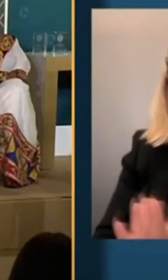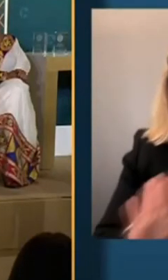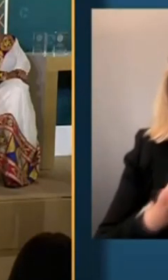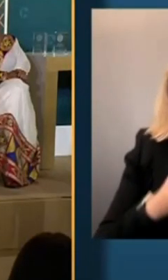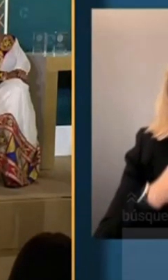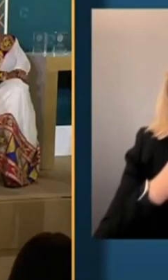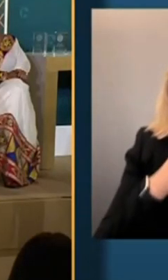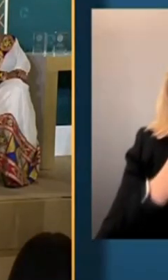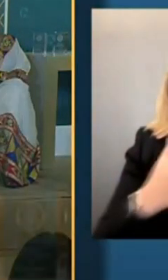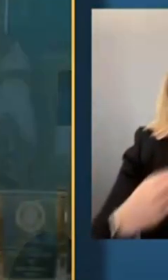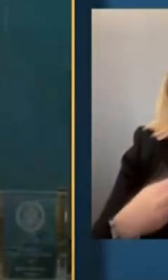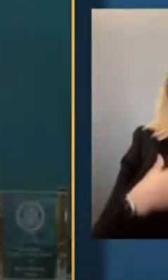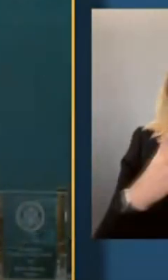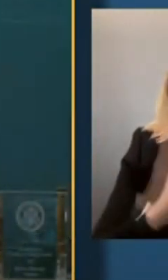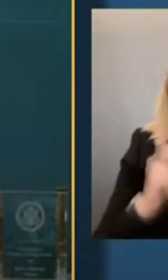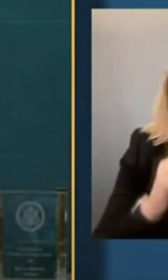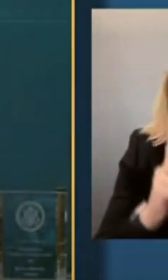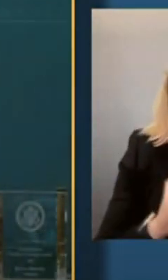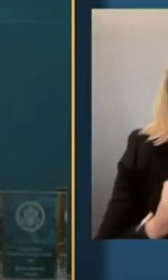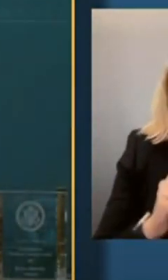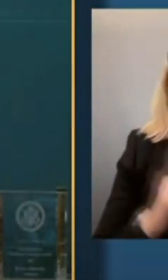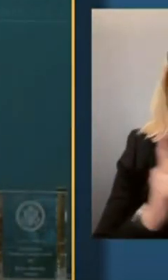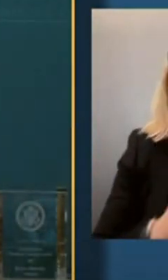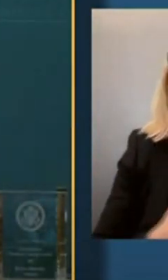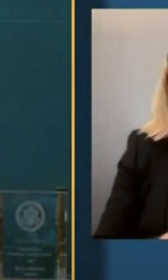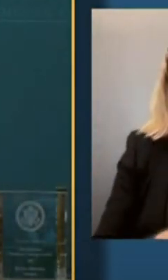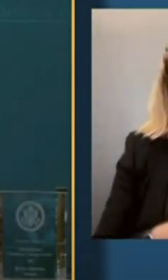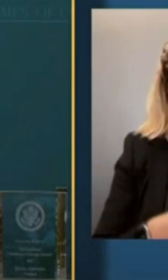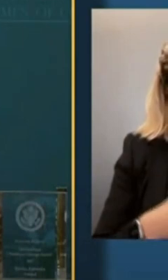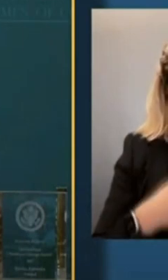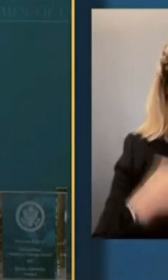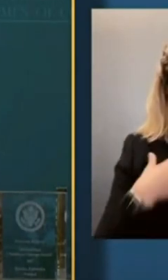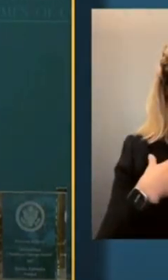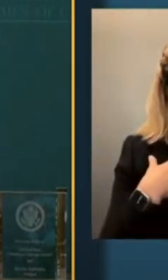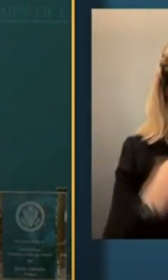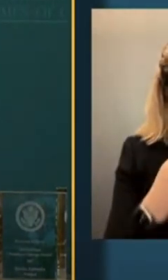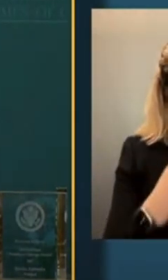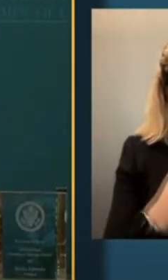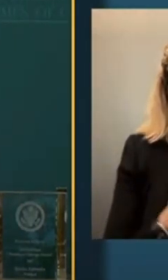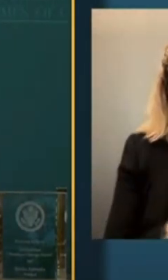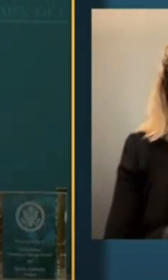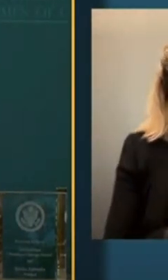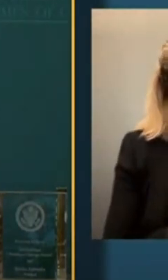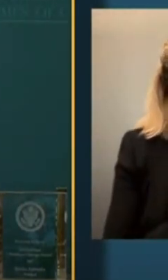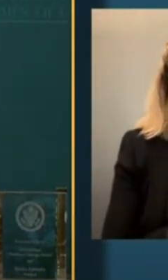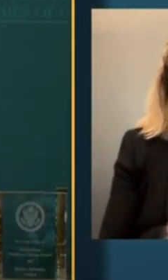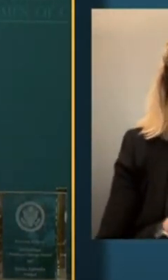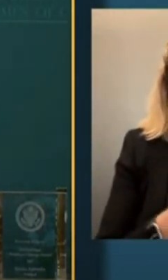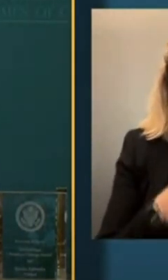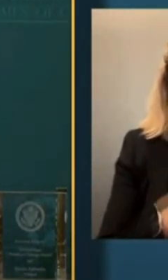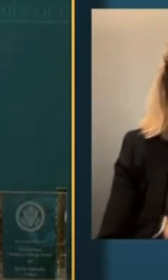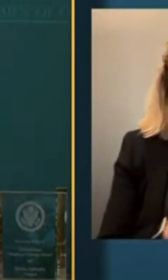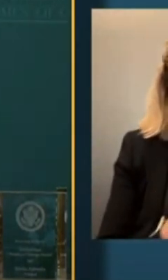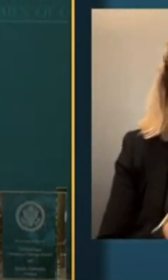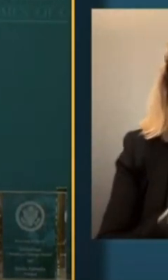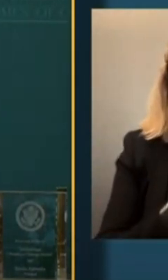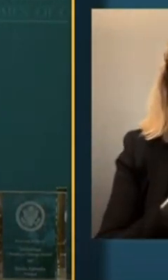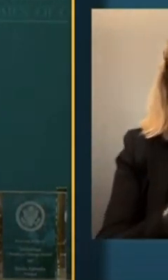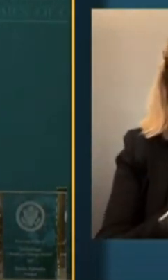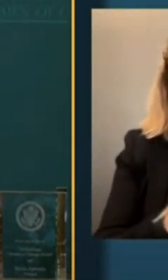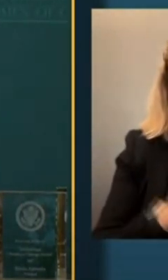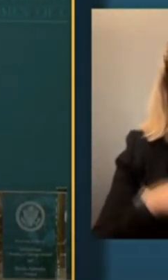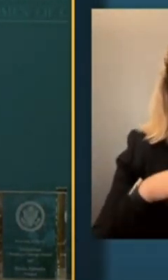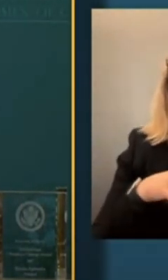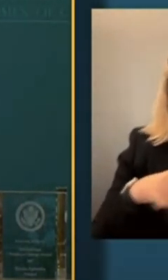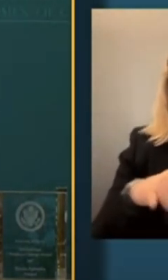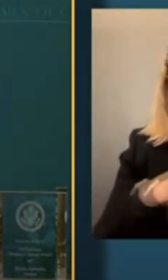este reconocimiento a doña Doris, y lo menos que nosotros podemos hacer es traerla aquí para darle las gracias